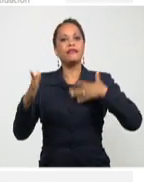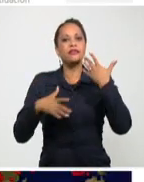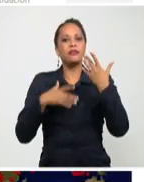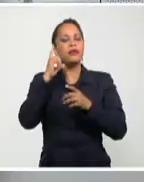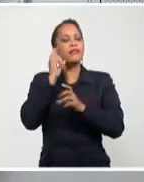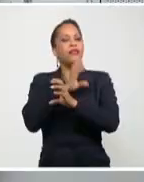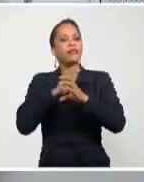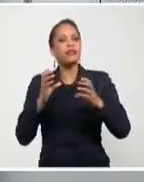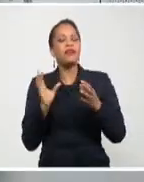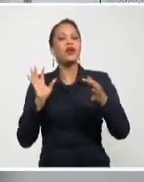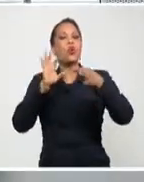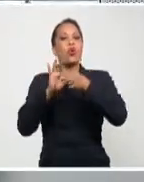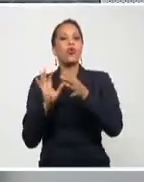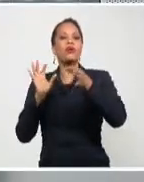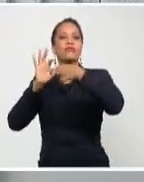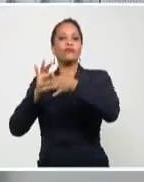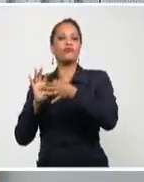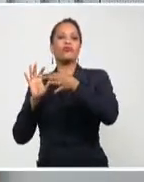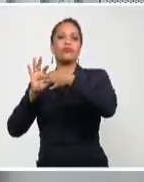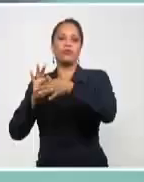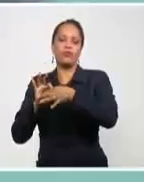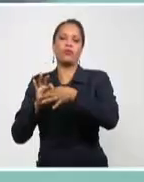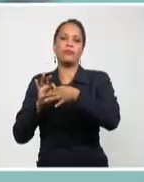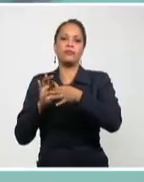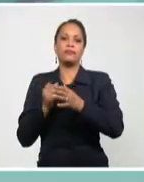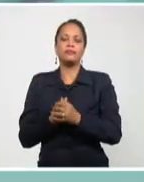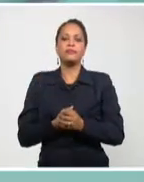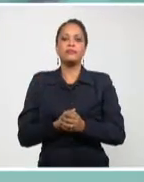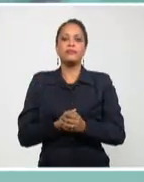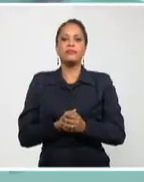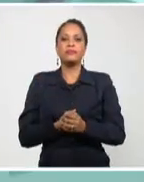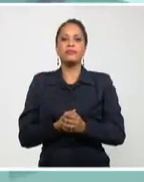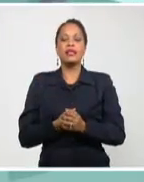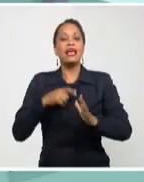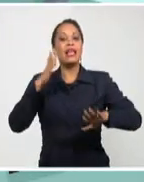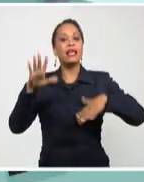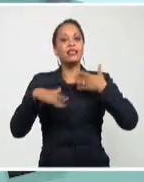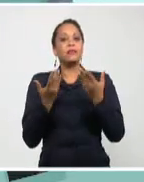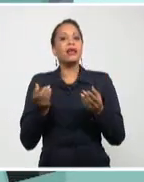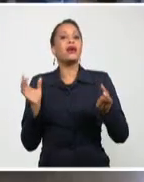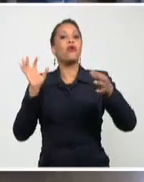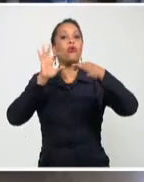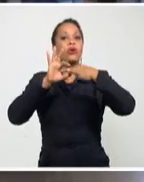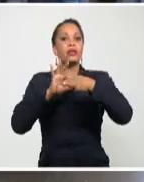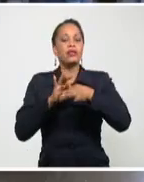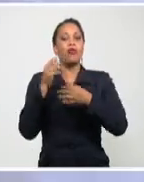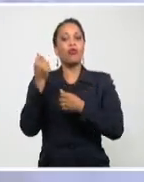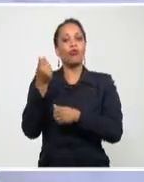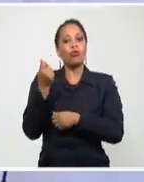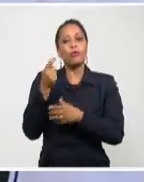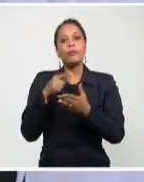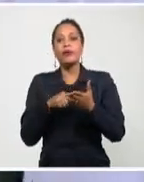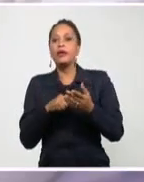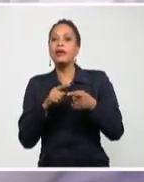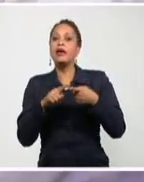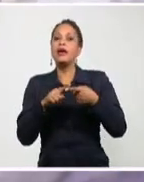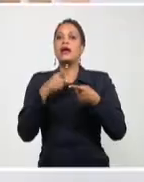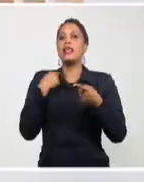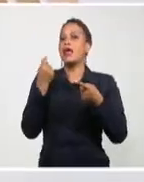son las conexiones de la actividad científica. ¿Hasta qué punto esas actividades están conectadas con la economía, con la